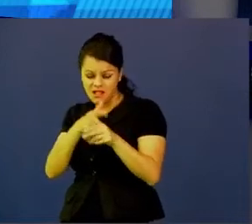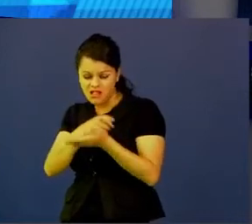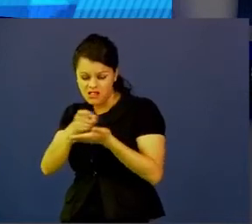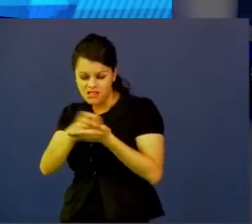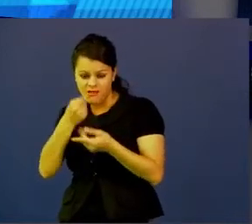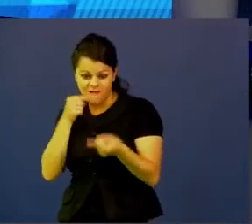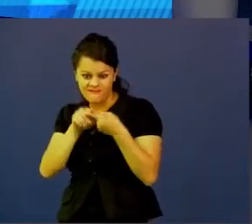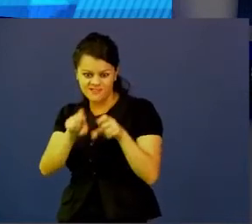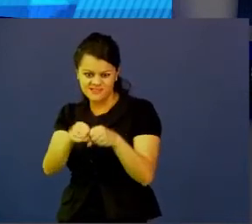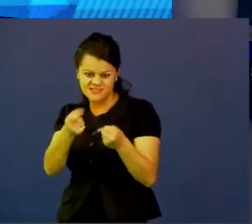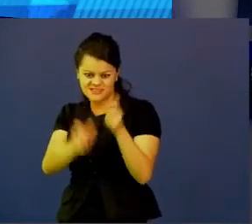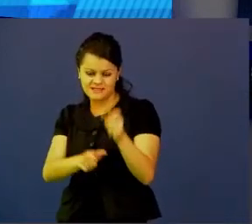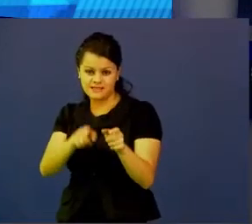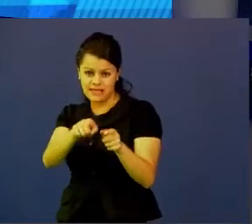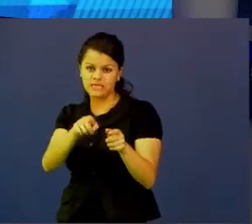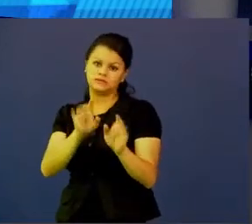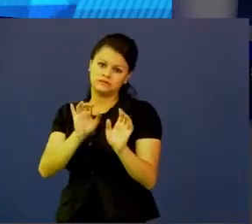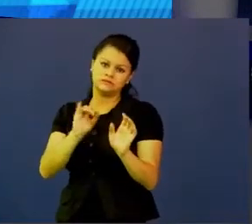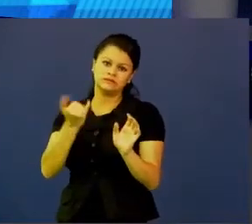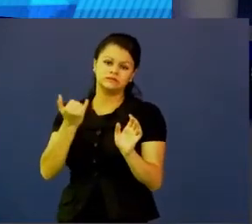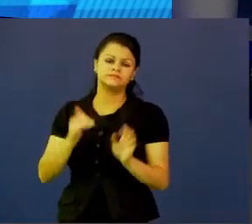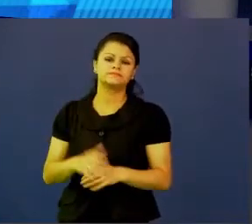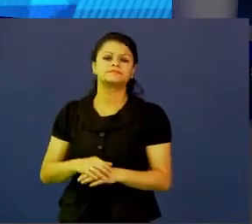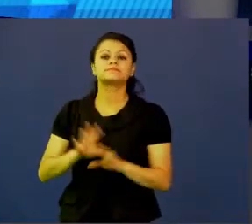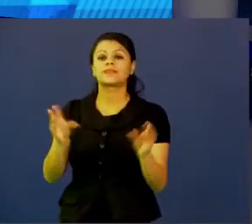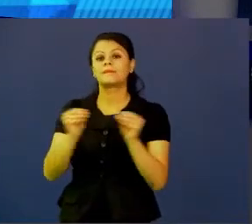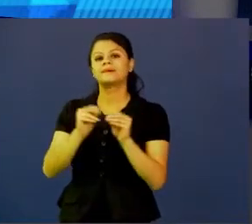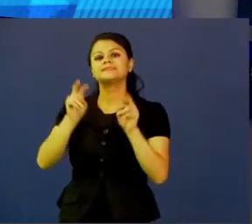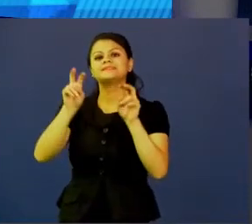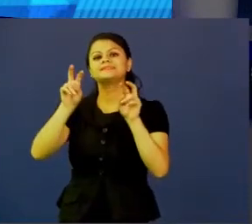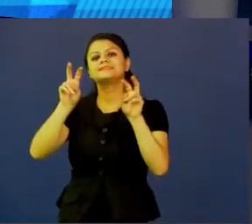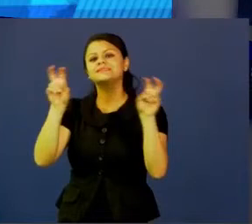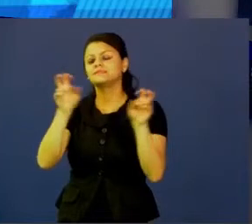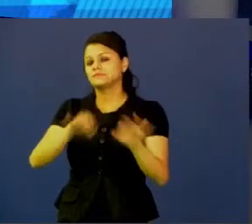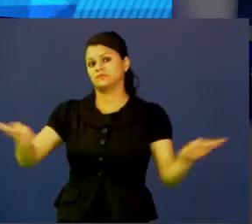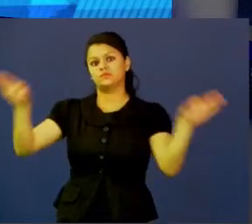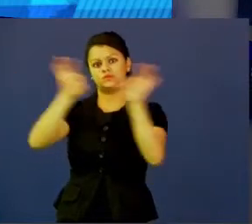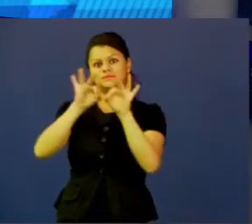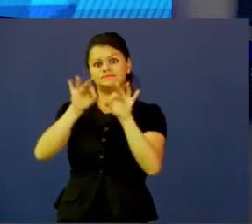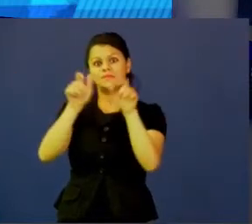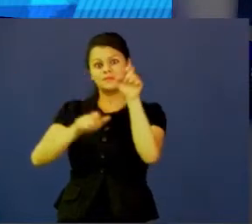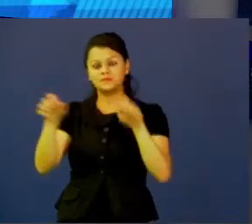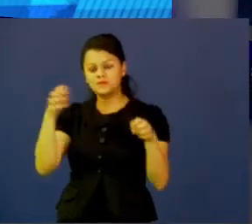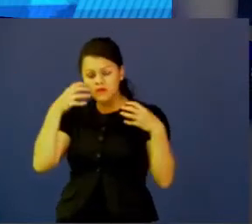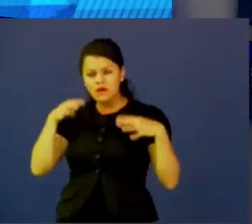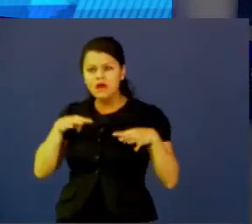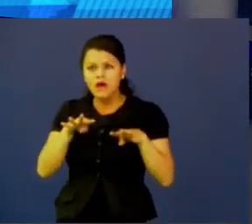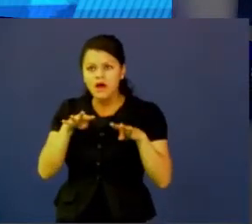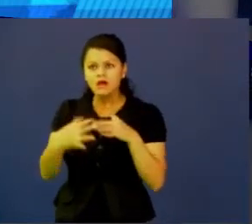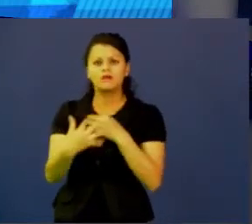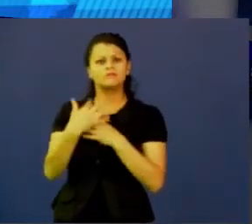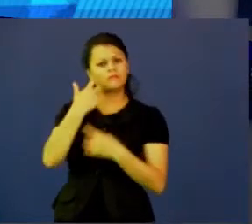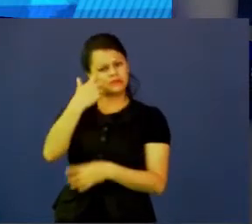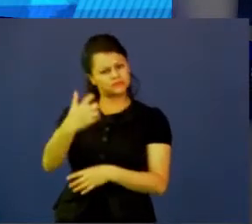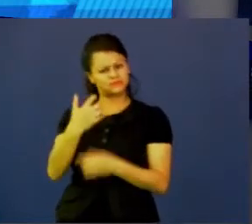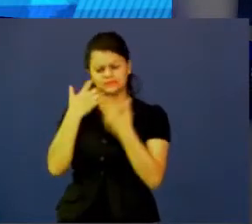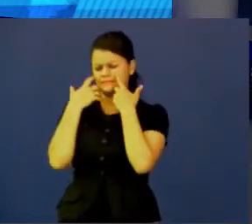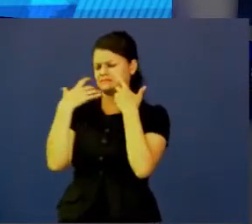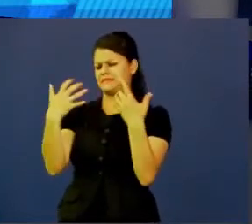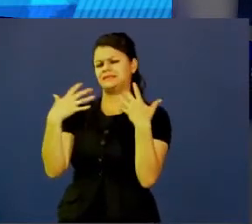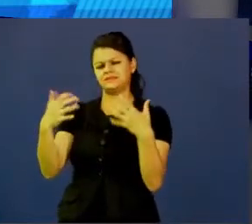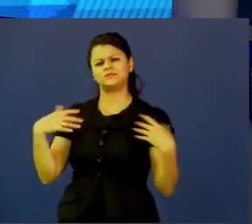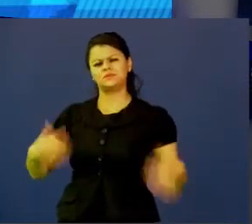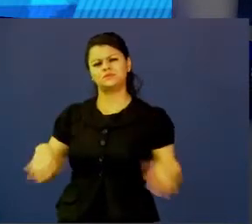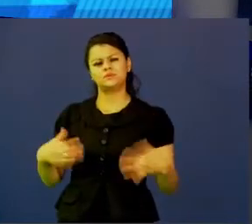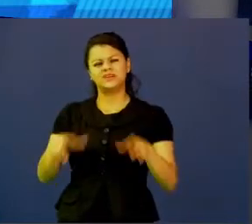tema que es muy importante. La audiencia es la victimaria. Lo abrumador del ciberacoso está